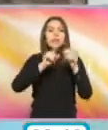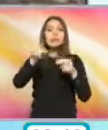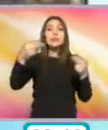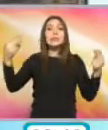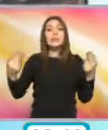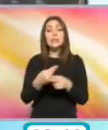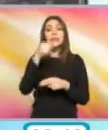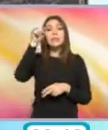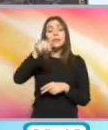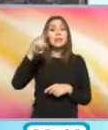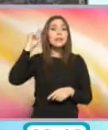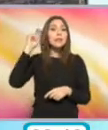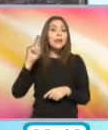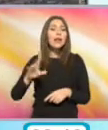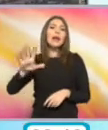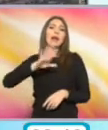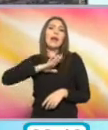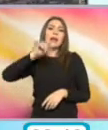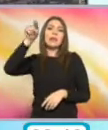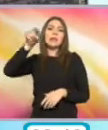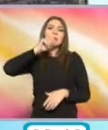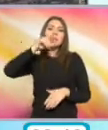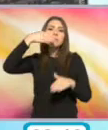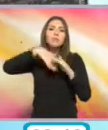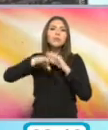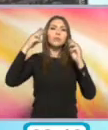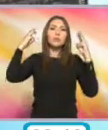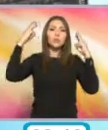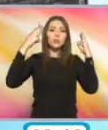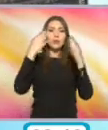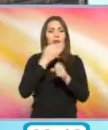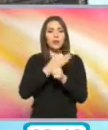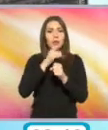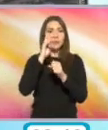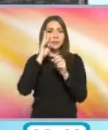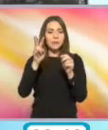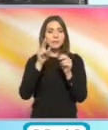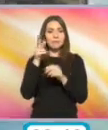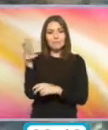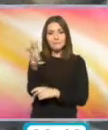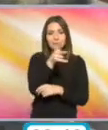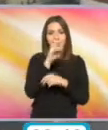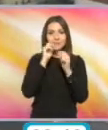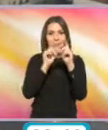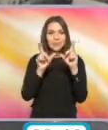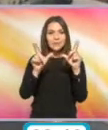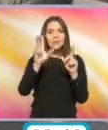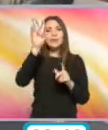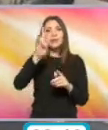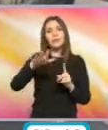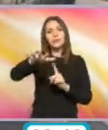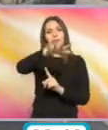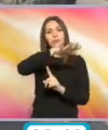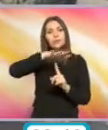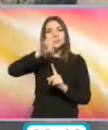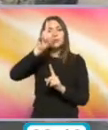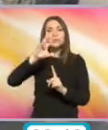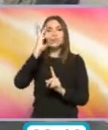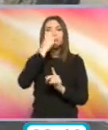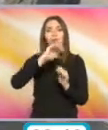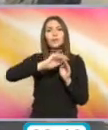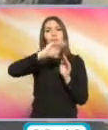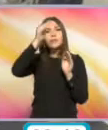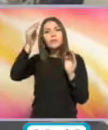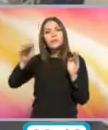sus museos ahí. Entonces, bueno, además, ya la ven en pantalla, pues es realmente un entorno muy bonito, este Cerro de la Bufa, que es